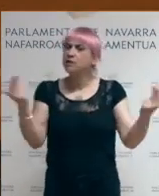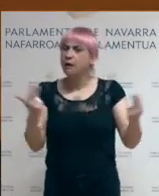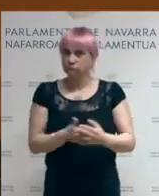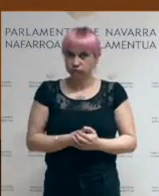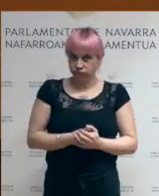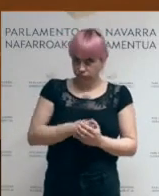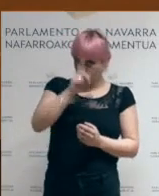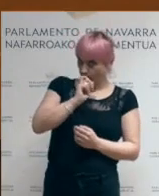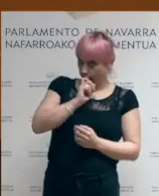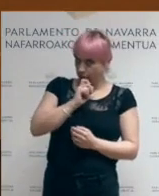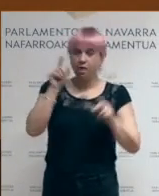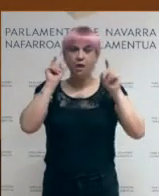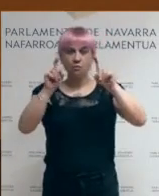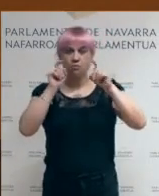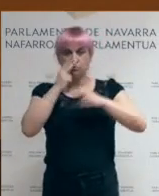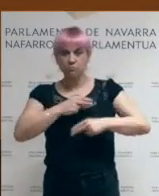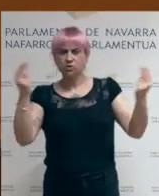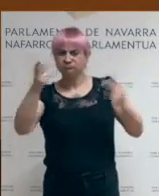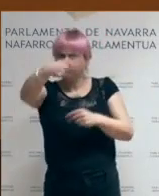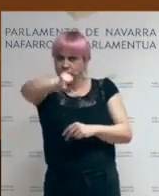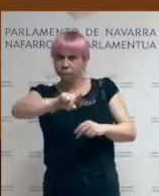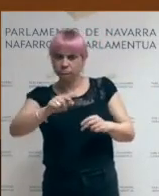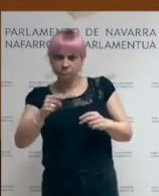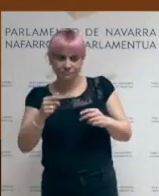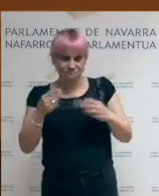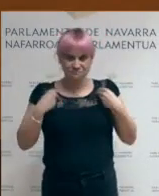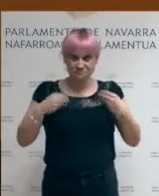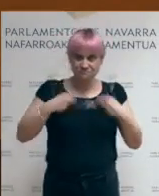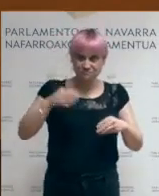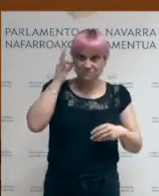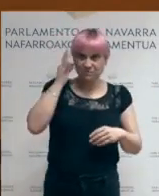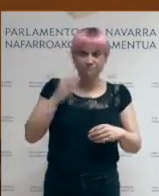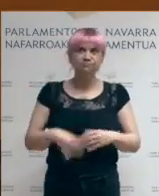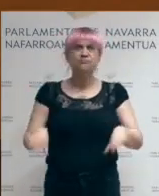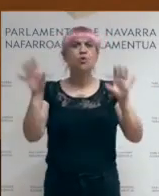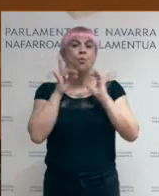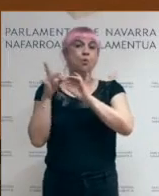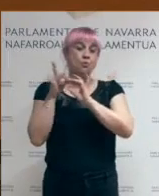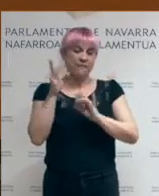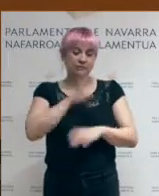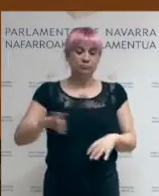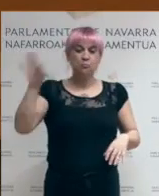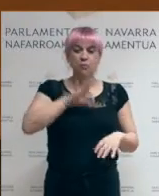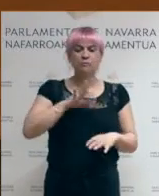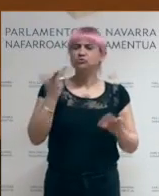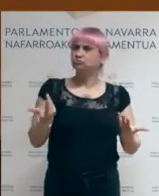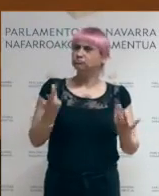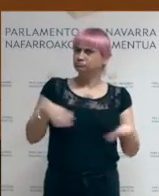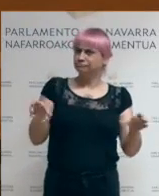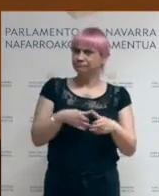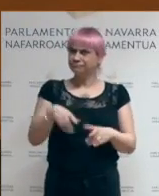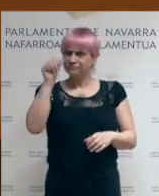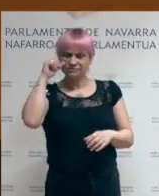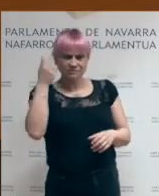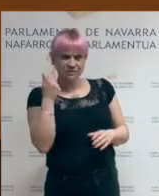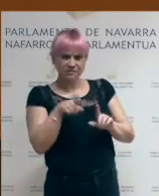pública. Esa aberración que ustedes mismas, las chicas de Unidas Podemos, hicieron tragar al partido sanchista en la ley educativa